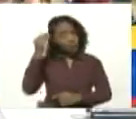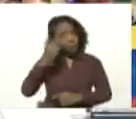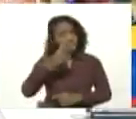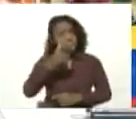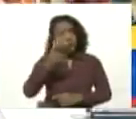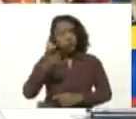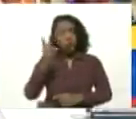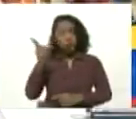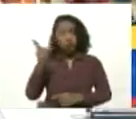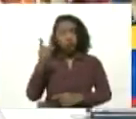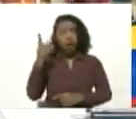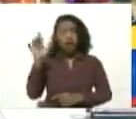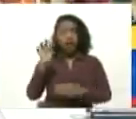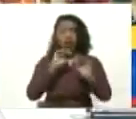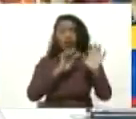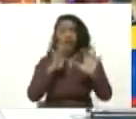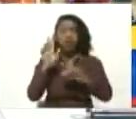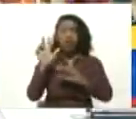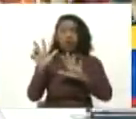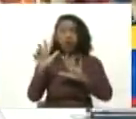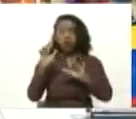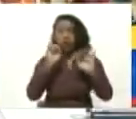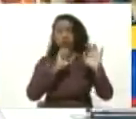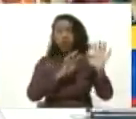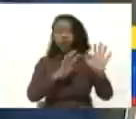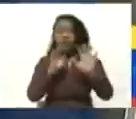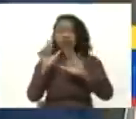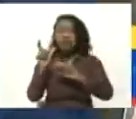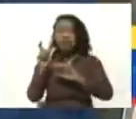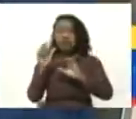momento. ¿Tú qué eras en el 98, 97?